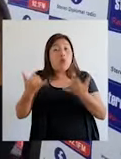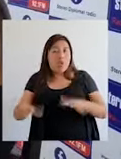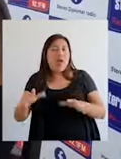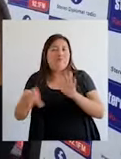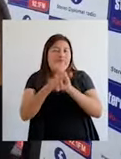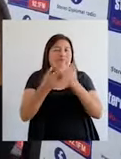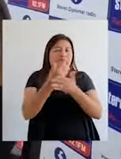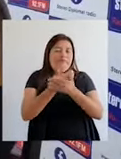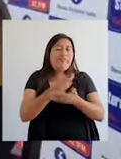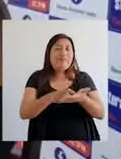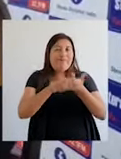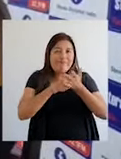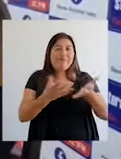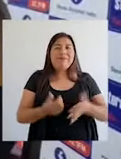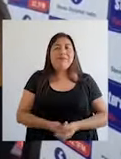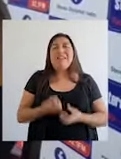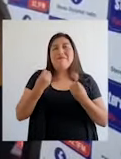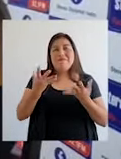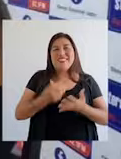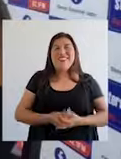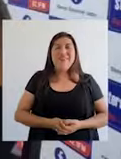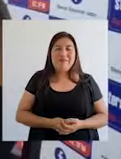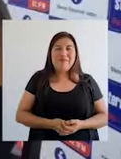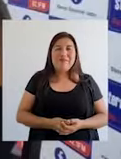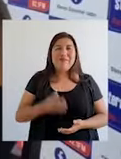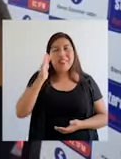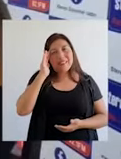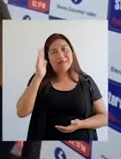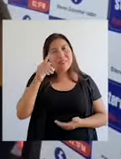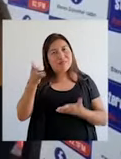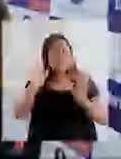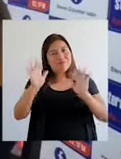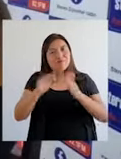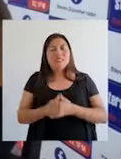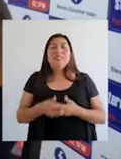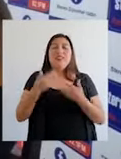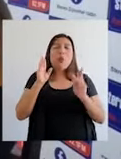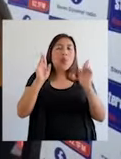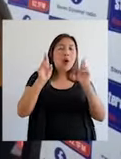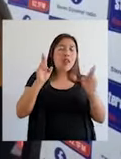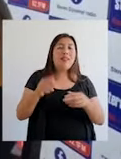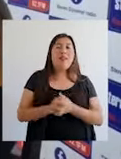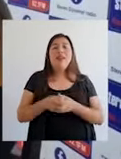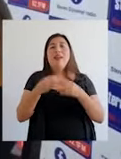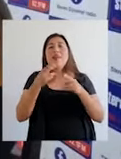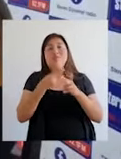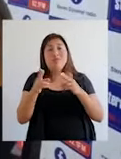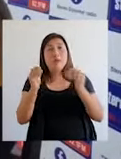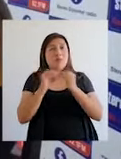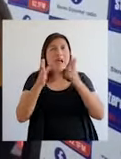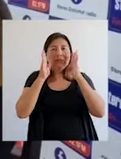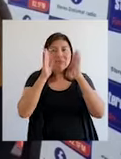Así es, así es. Increíble. Bueno, pero esperemos de que es verdad que pronto haya una atención más, digamos, acorde